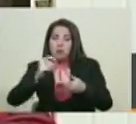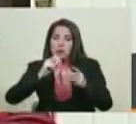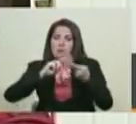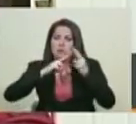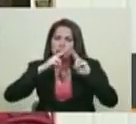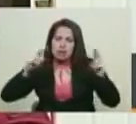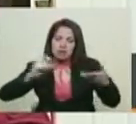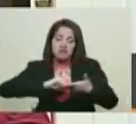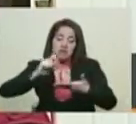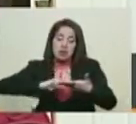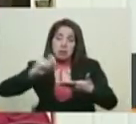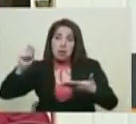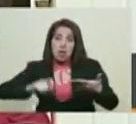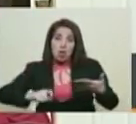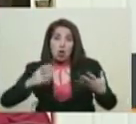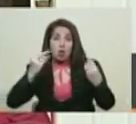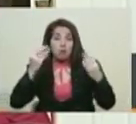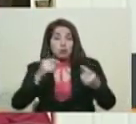pudieran muchos de ustedes regresar.